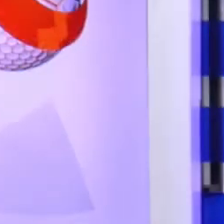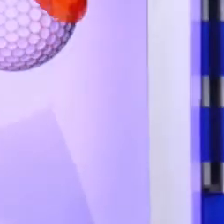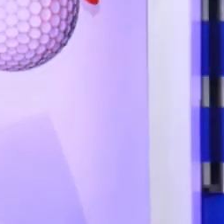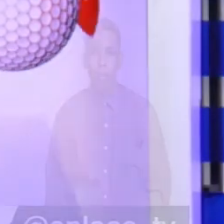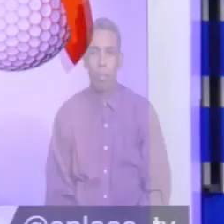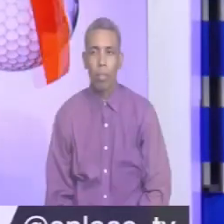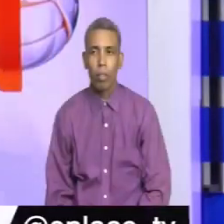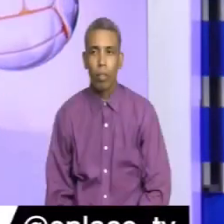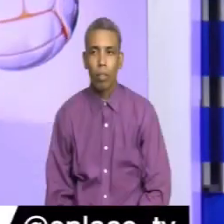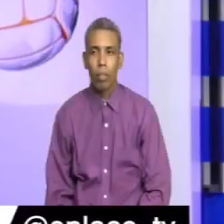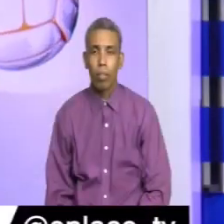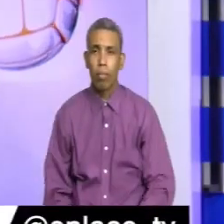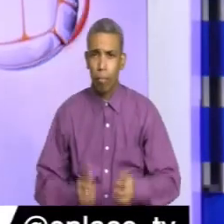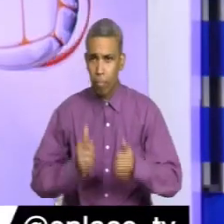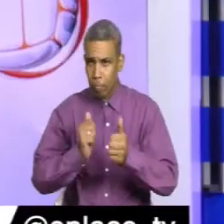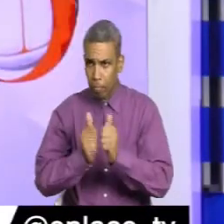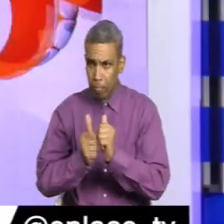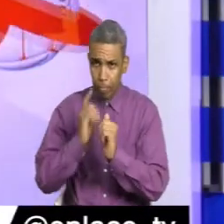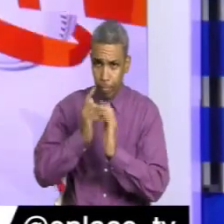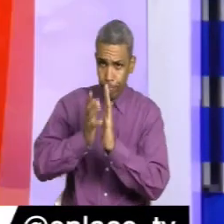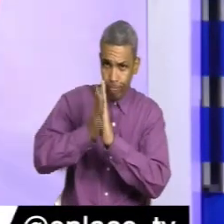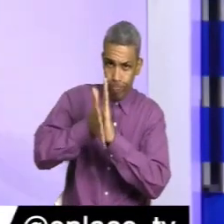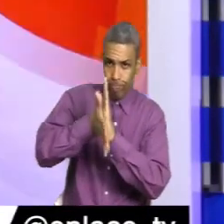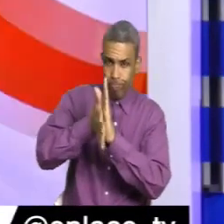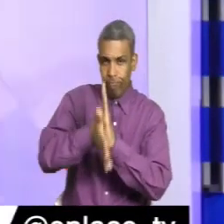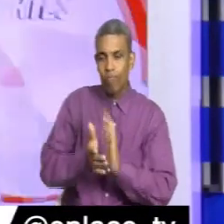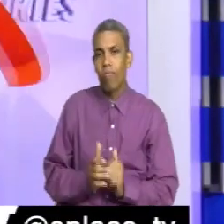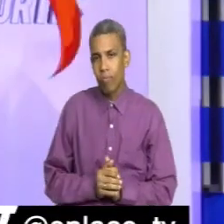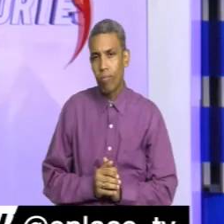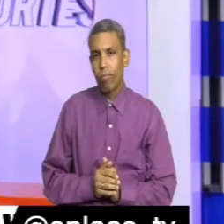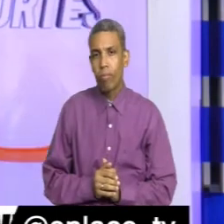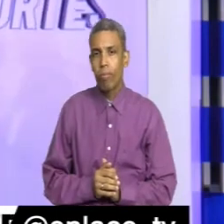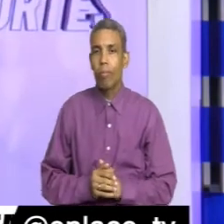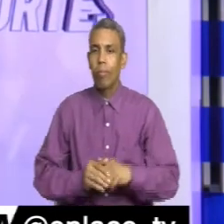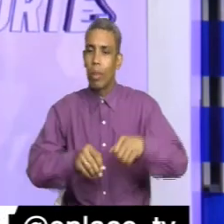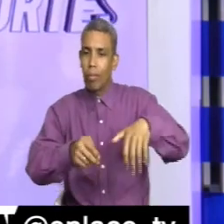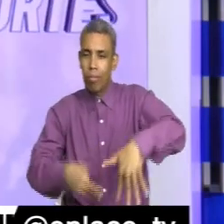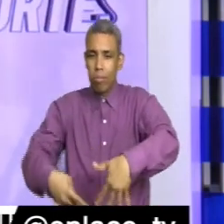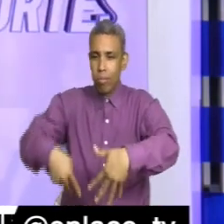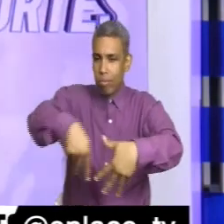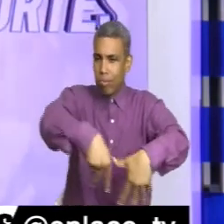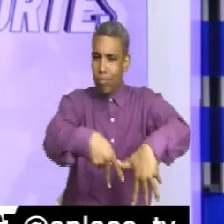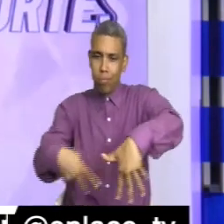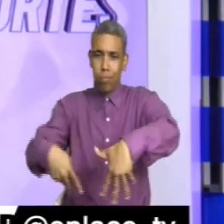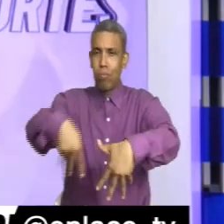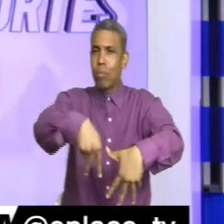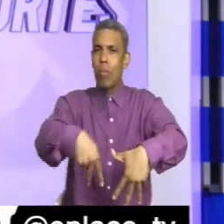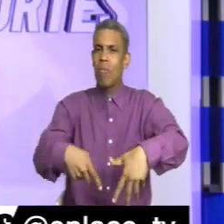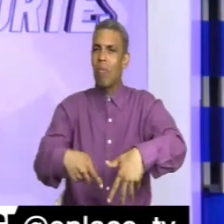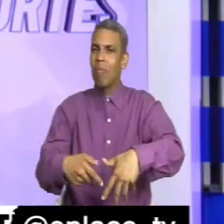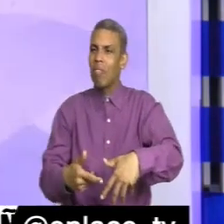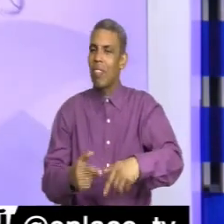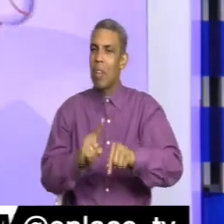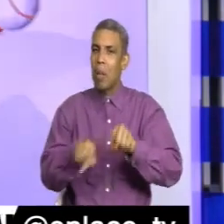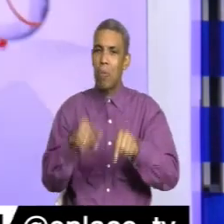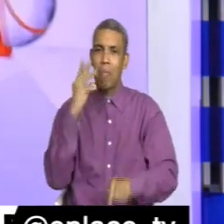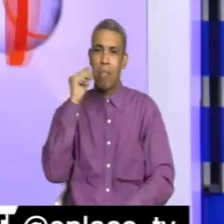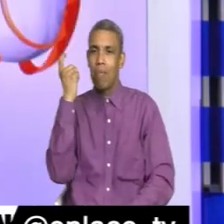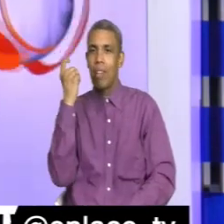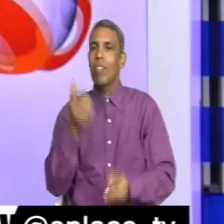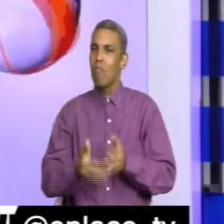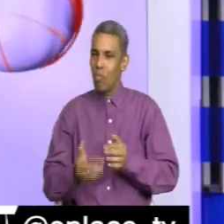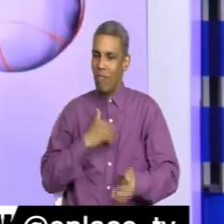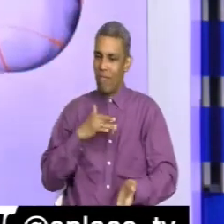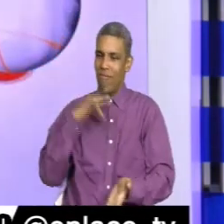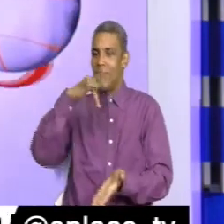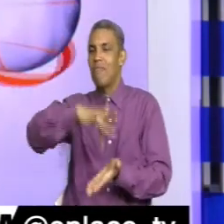Bienvenidos a la información deportiva de Enlace Noticias. Los aeróbicos para principiantes se han convertido sin duda en el plan